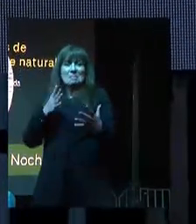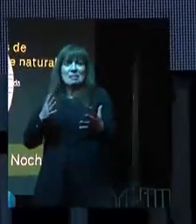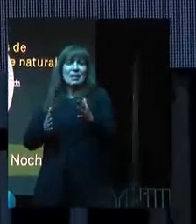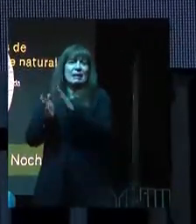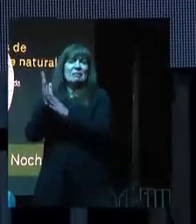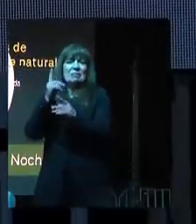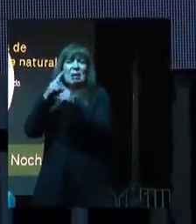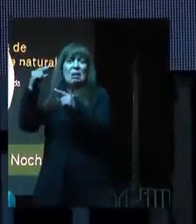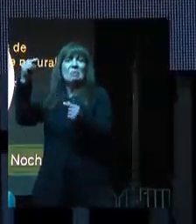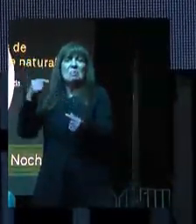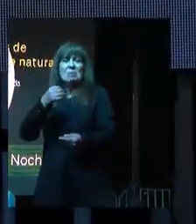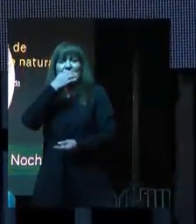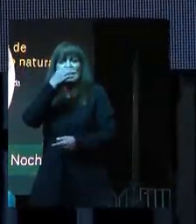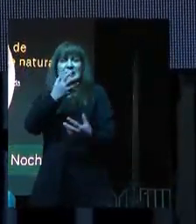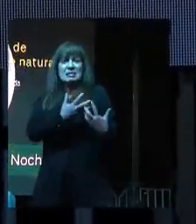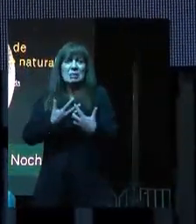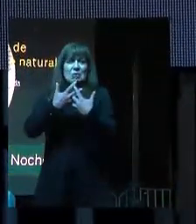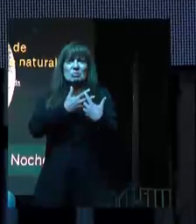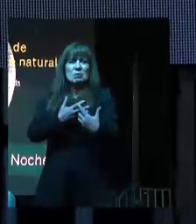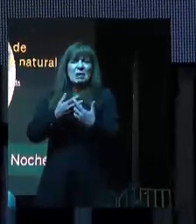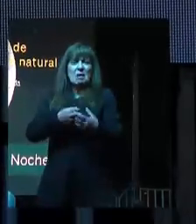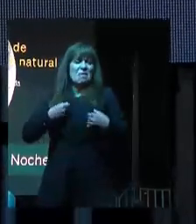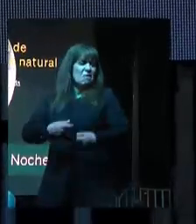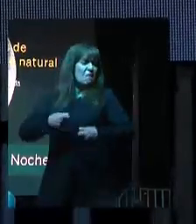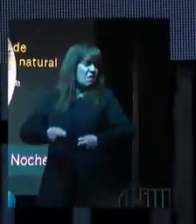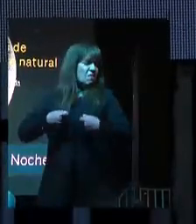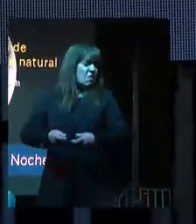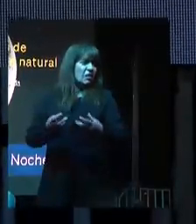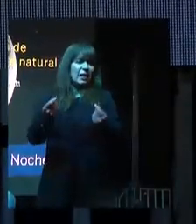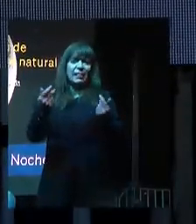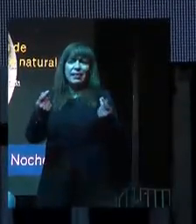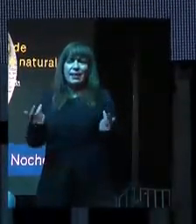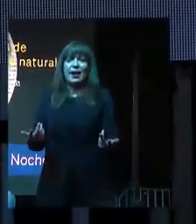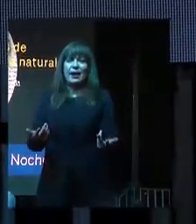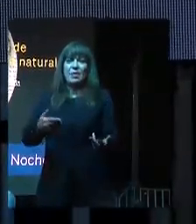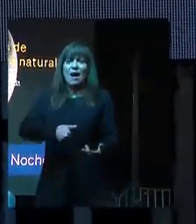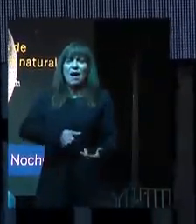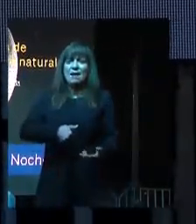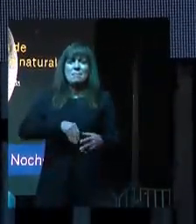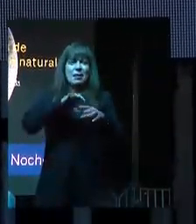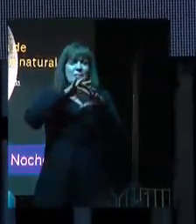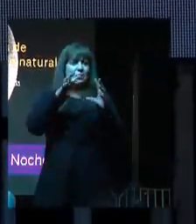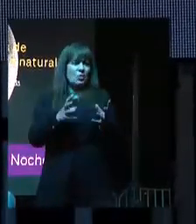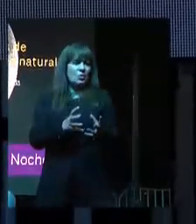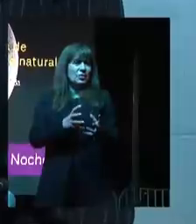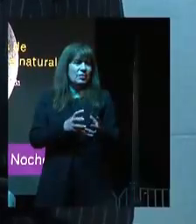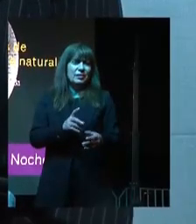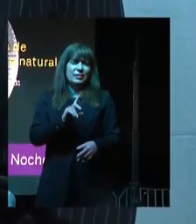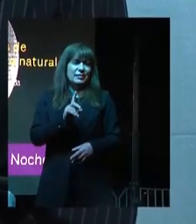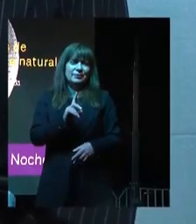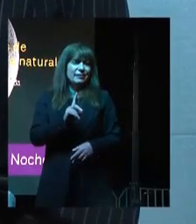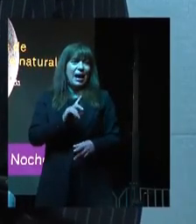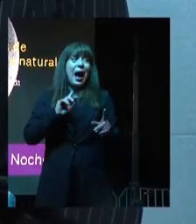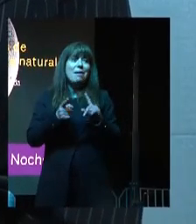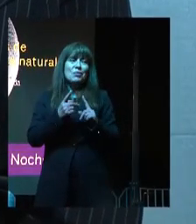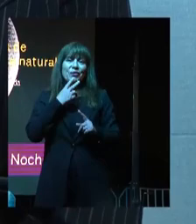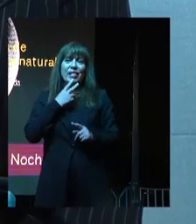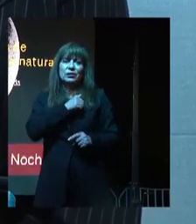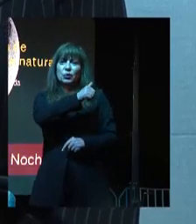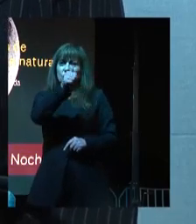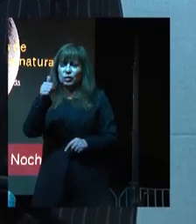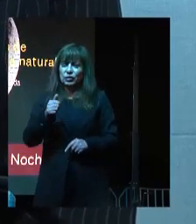luna? Mira, los gringos botan plata cuando hay hambre en el mundo. No, nos cambió la vida a todos. En